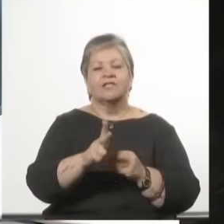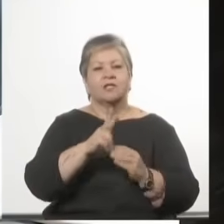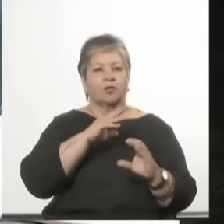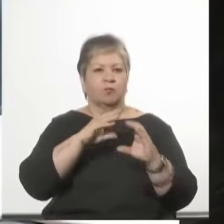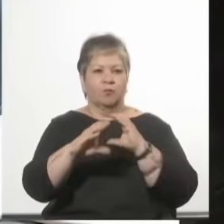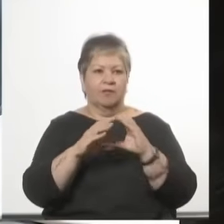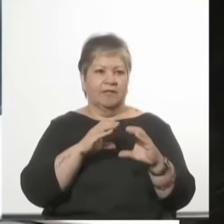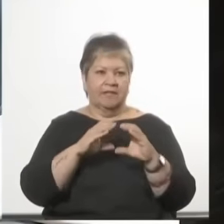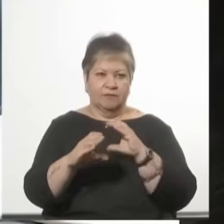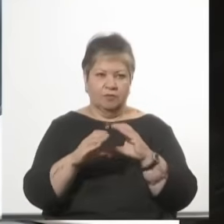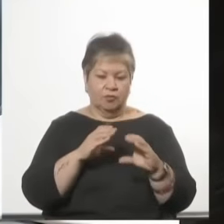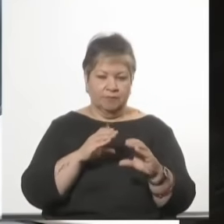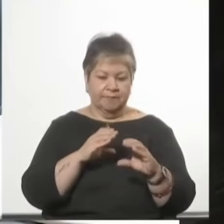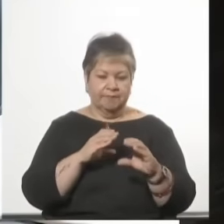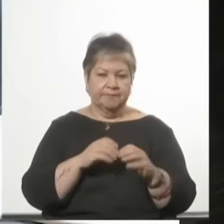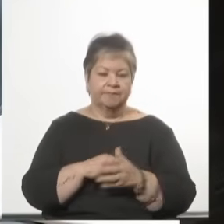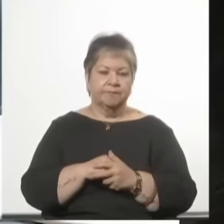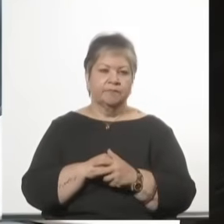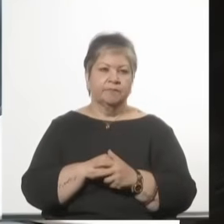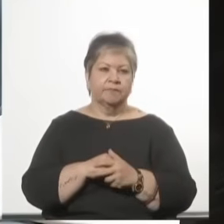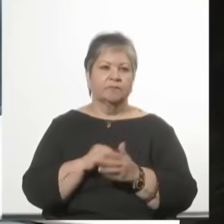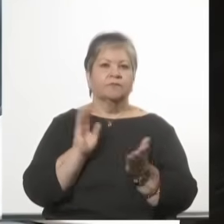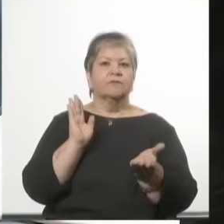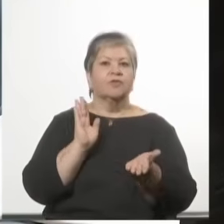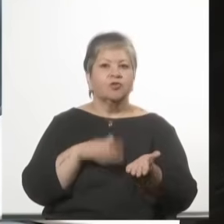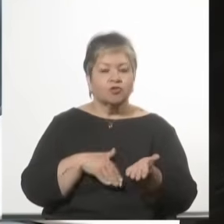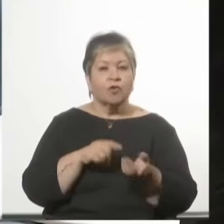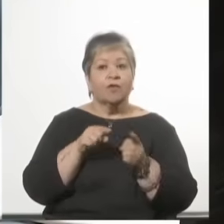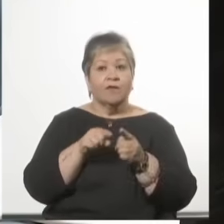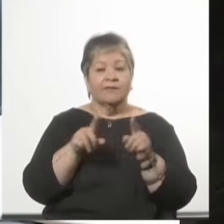comunicación sobre este tema?